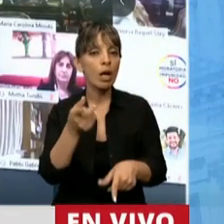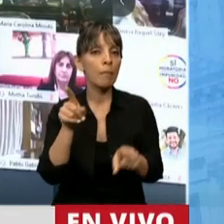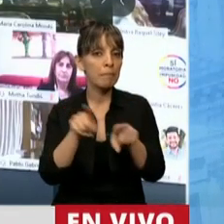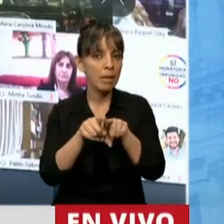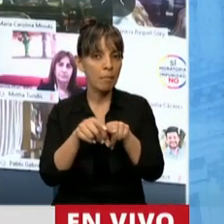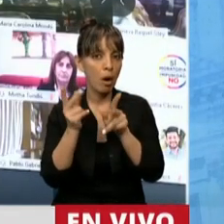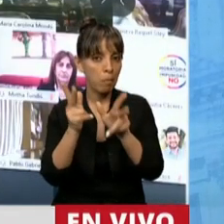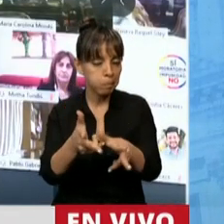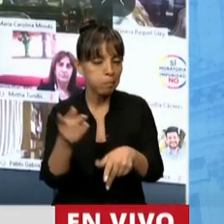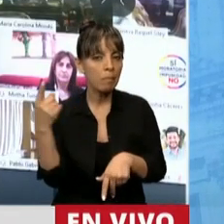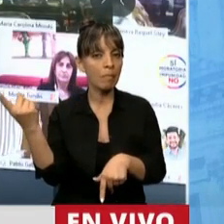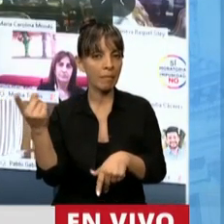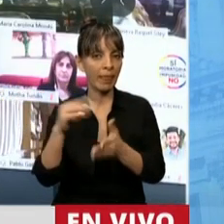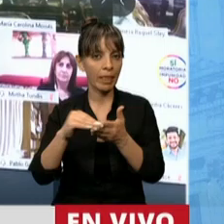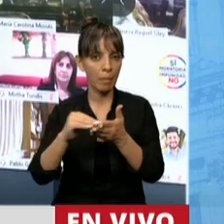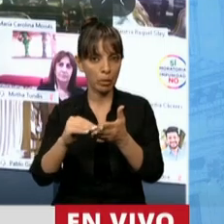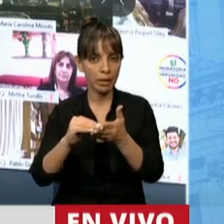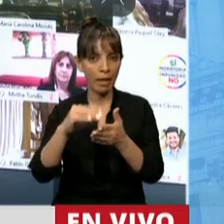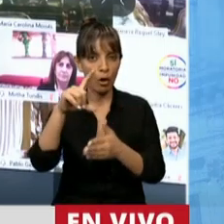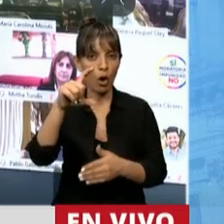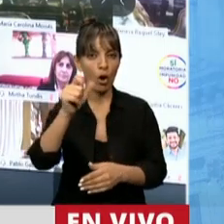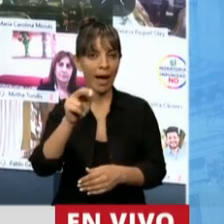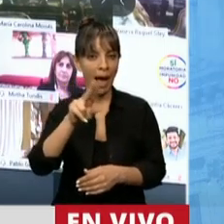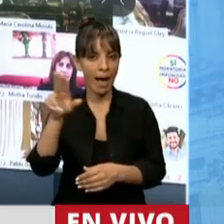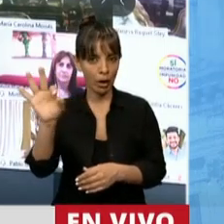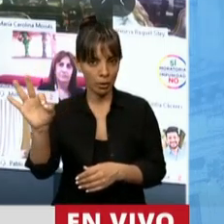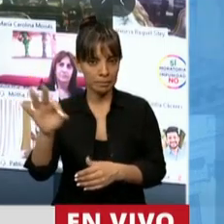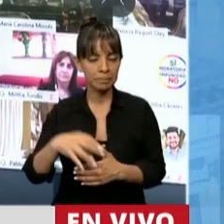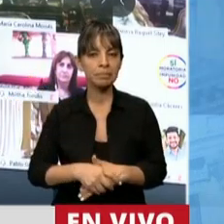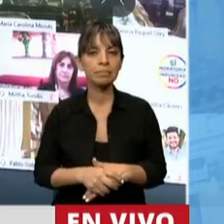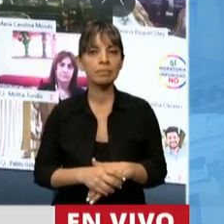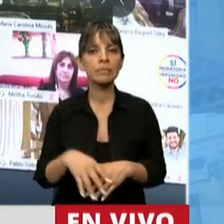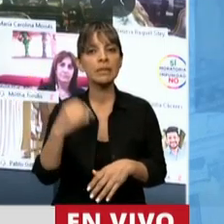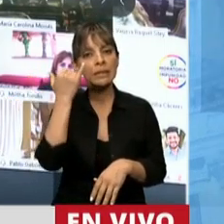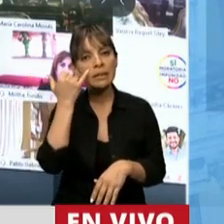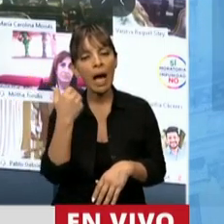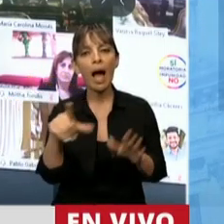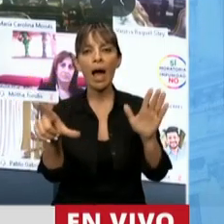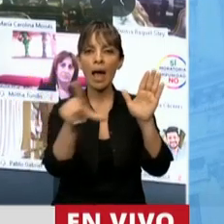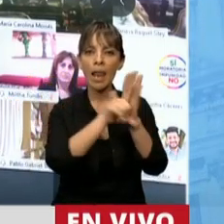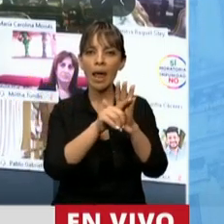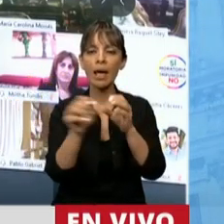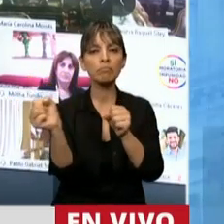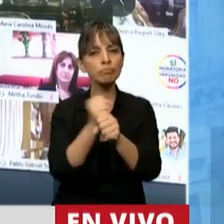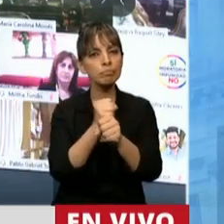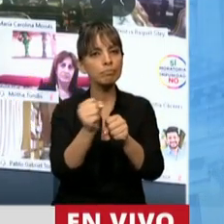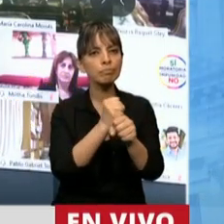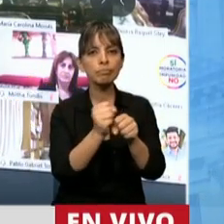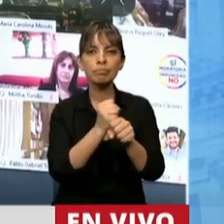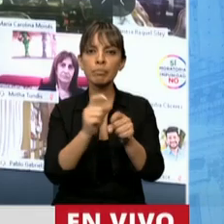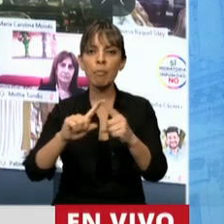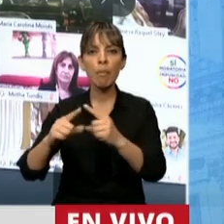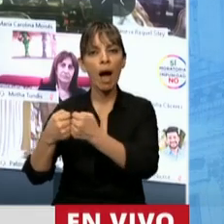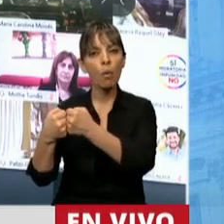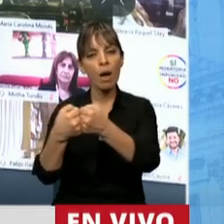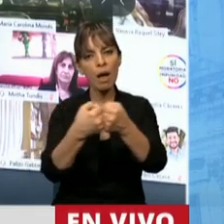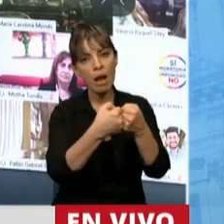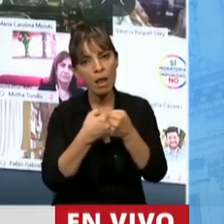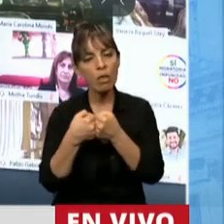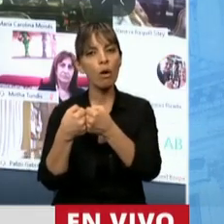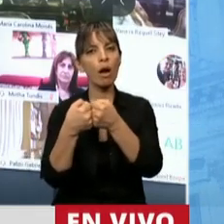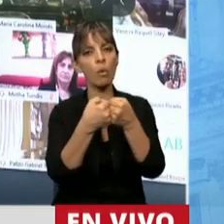dijo el diputado Carro. Venimos sancionando leyes con consenso. Y